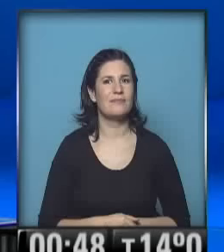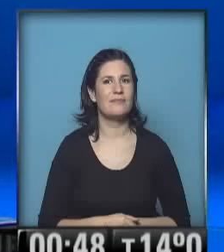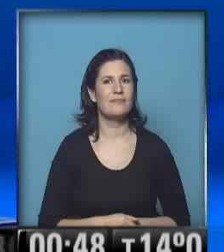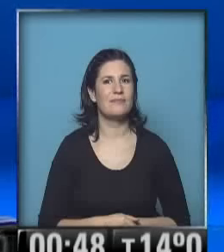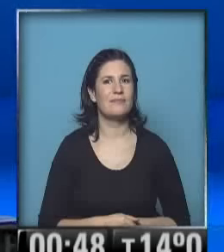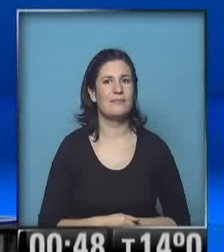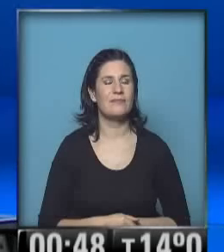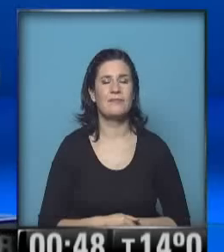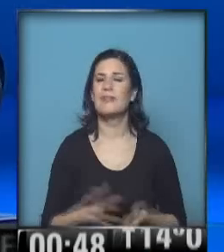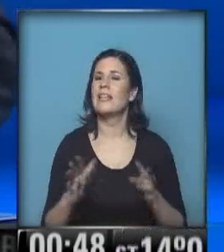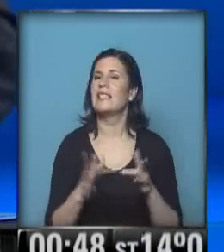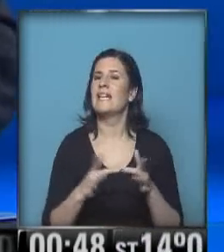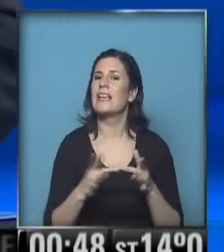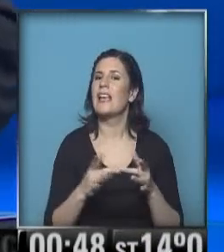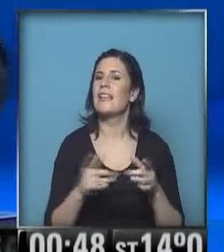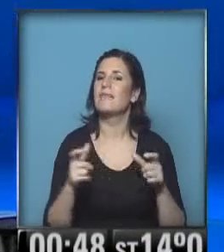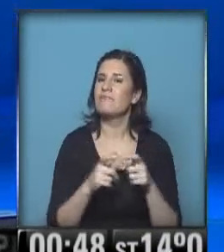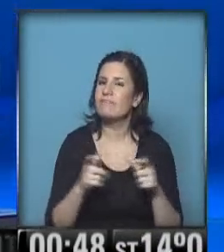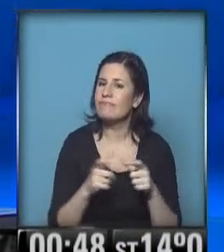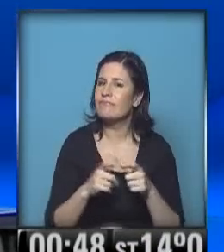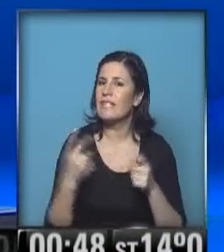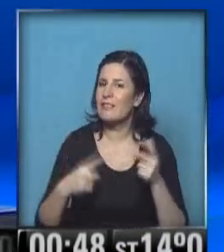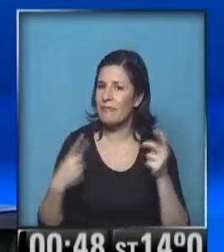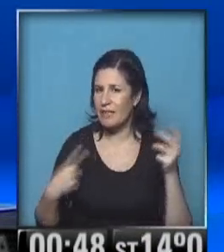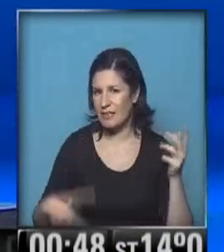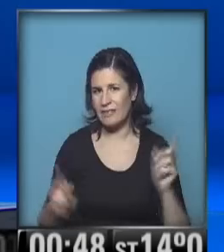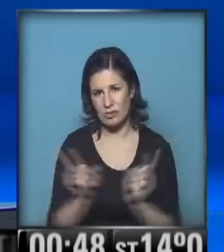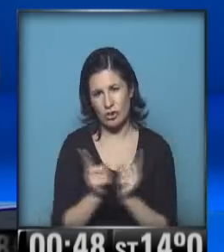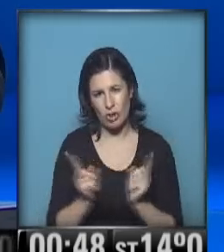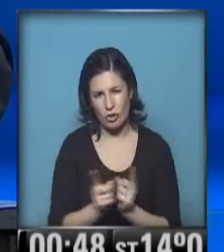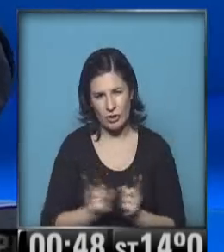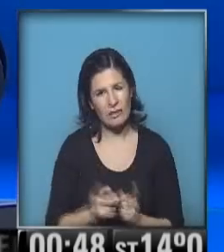Series de internet. Hay muchas series de internet dando vuelta. Busquen, husmeen,